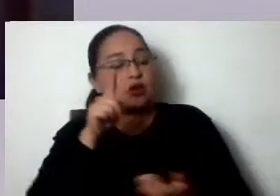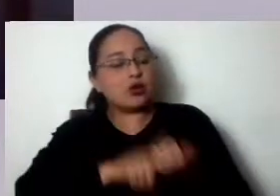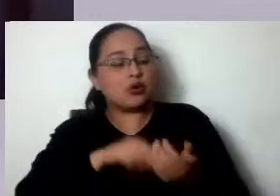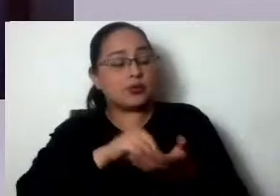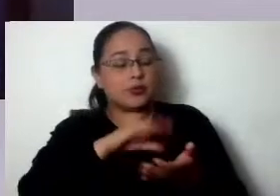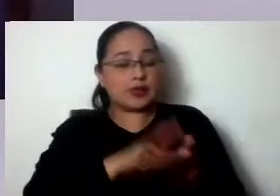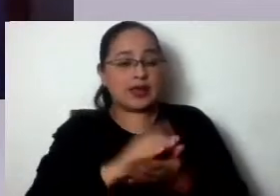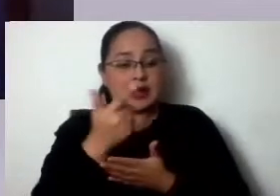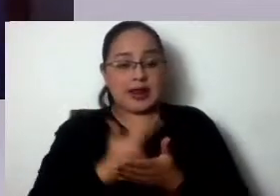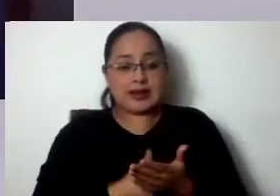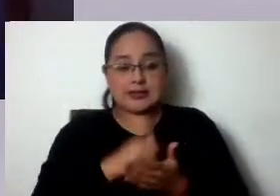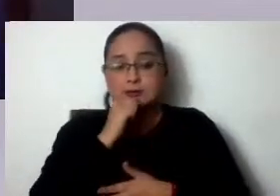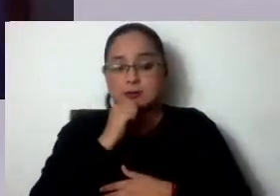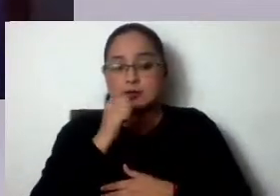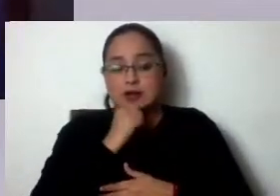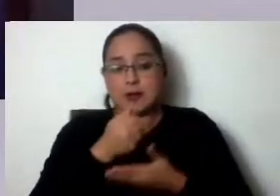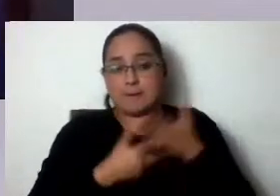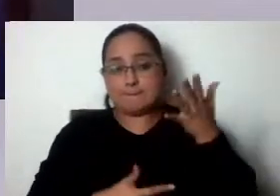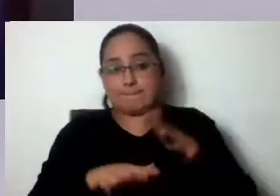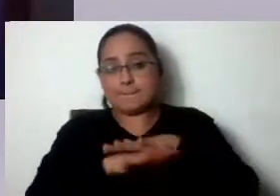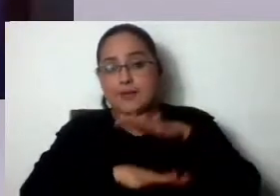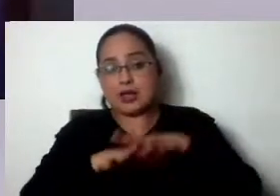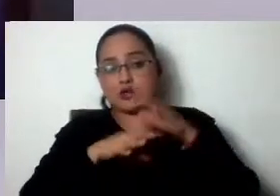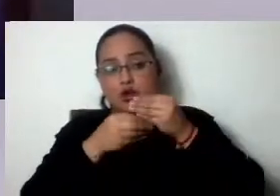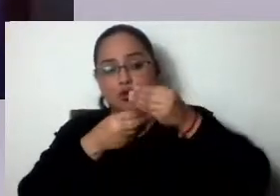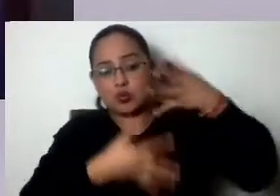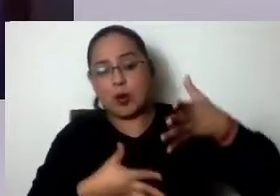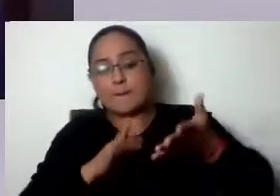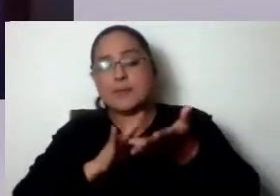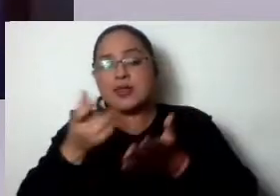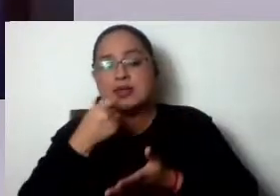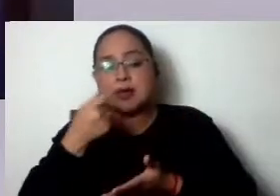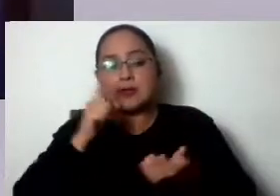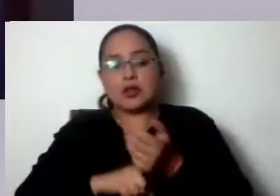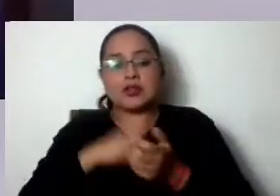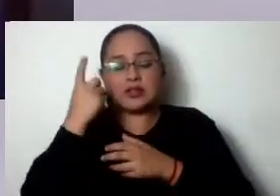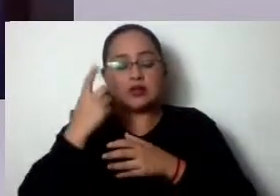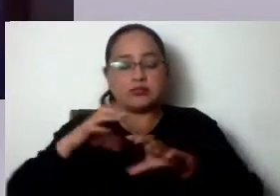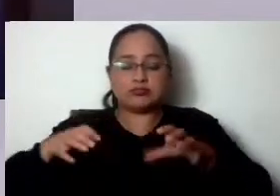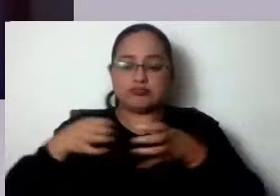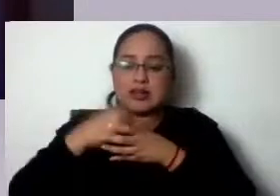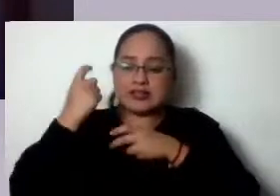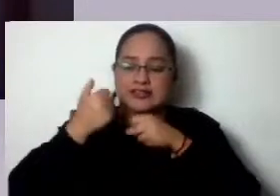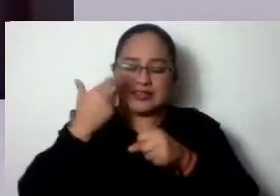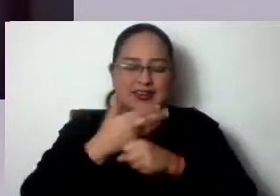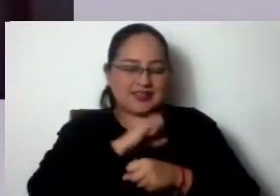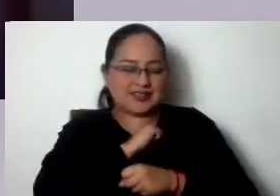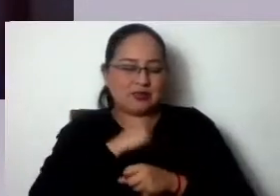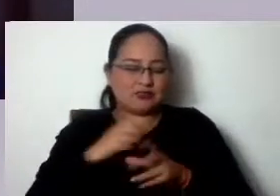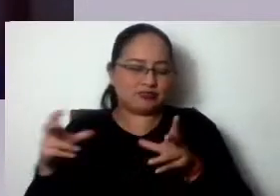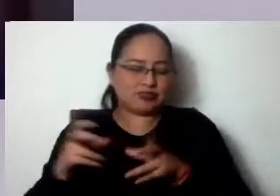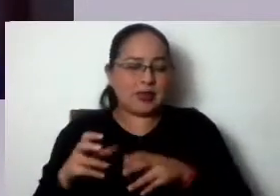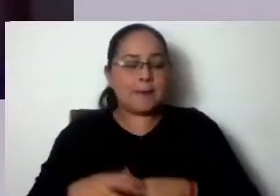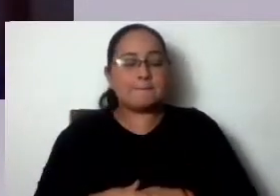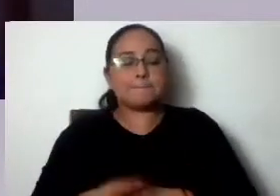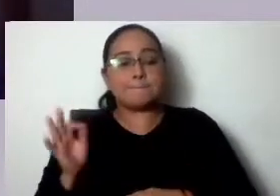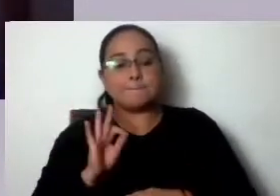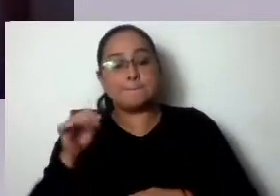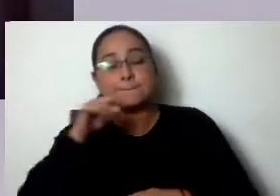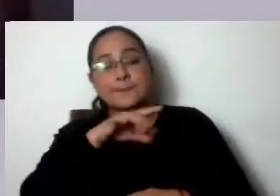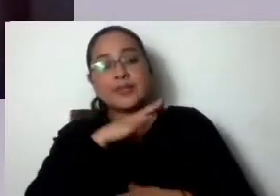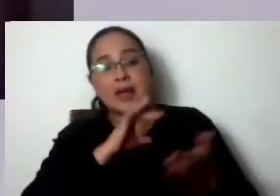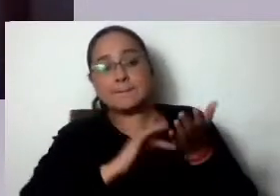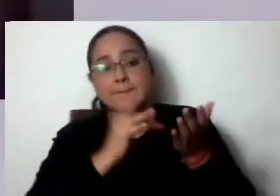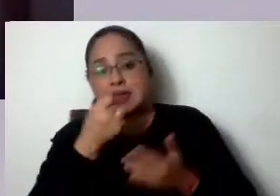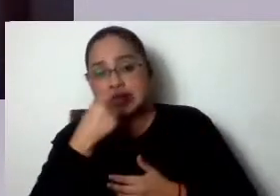prevista en el cuadro básico o catálogo de insumos del sector salud en otras palabras si la disponibilidad de medicamentos